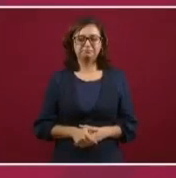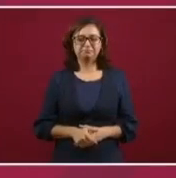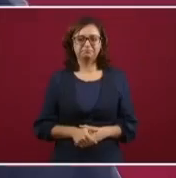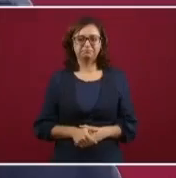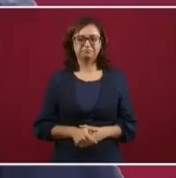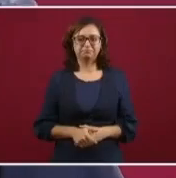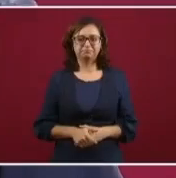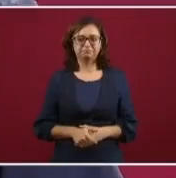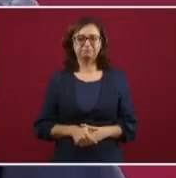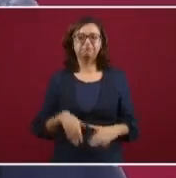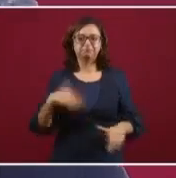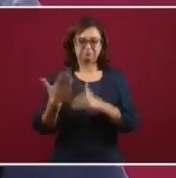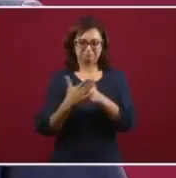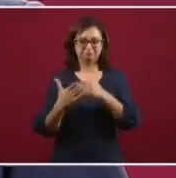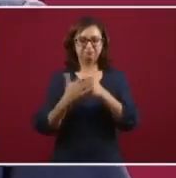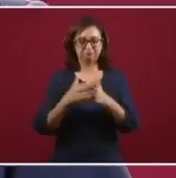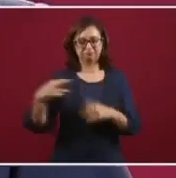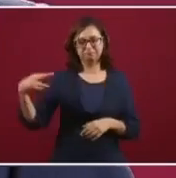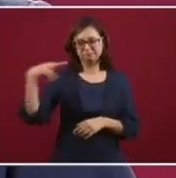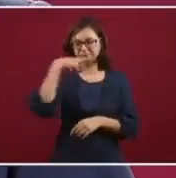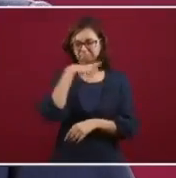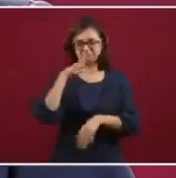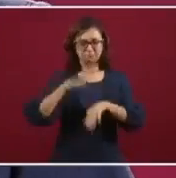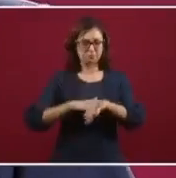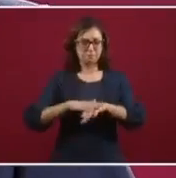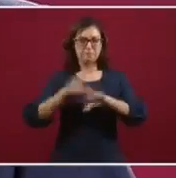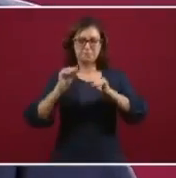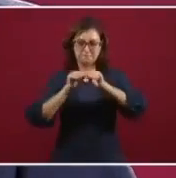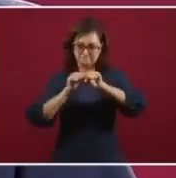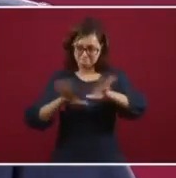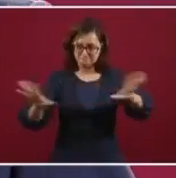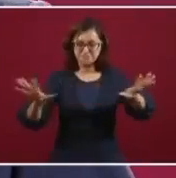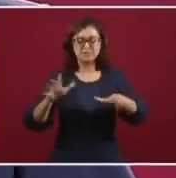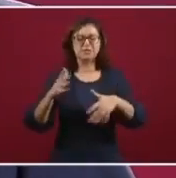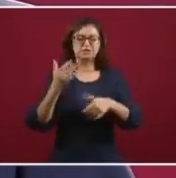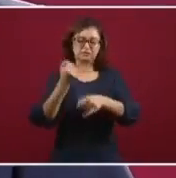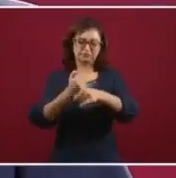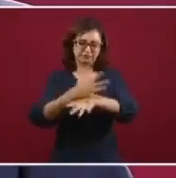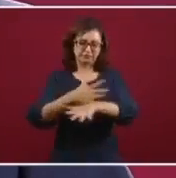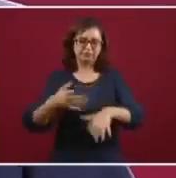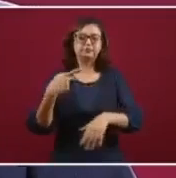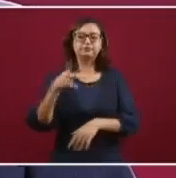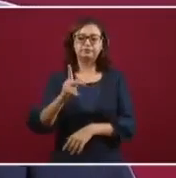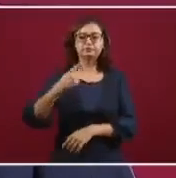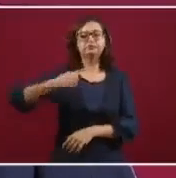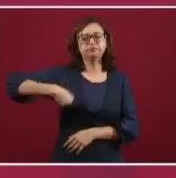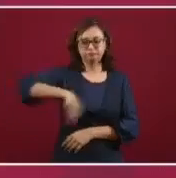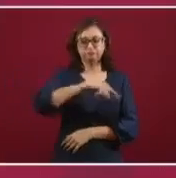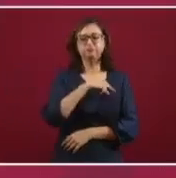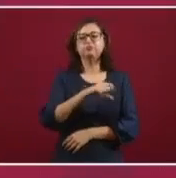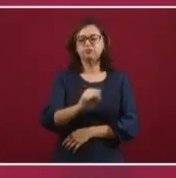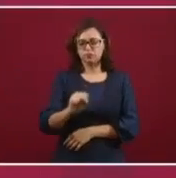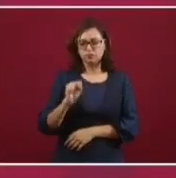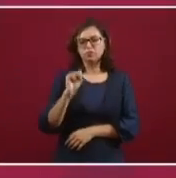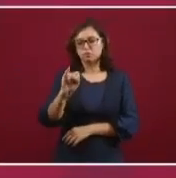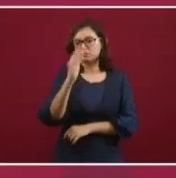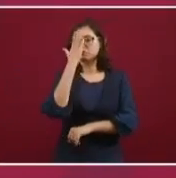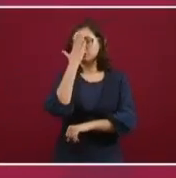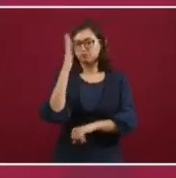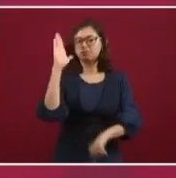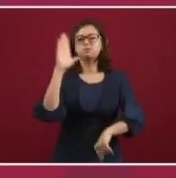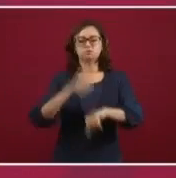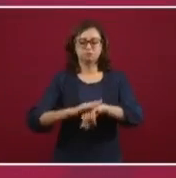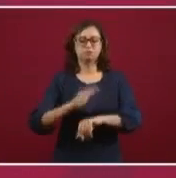que pronto se da a conocer, pero ya les adelanto, nosotros sí vamos a estar